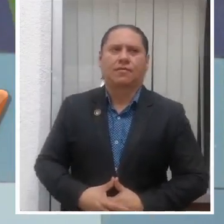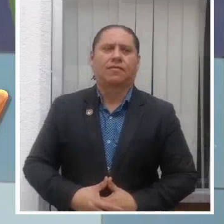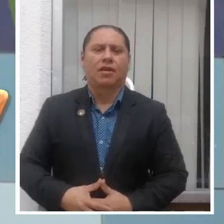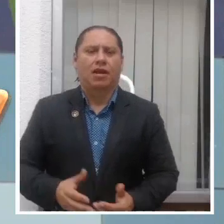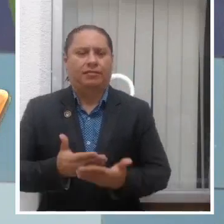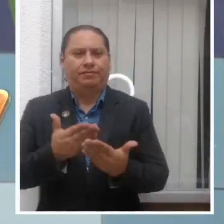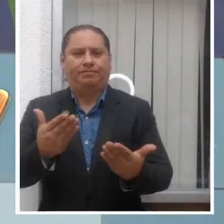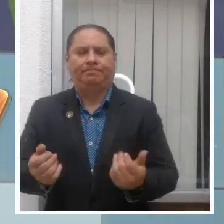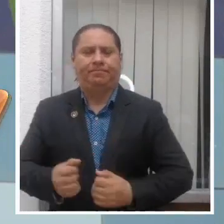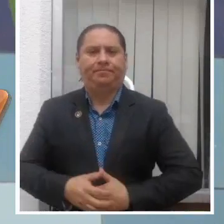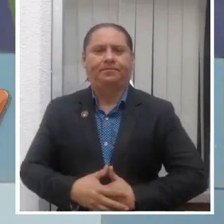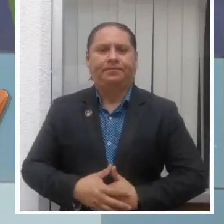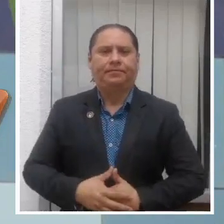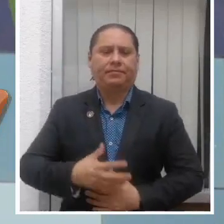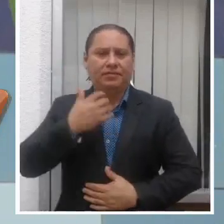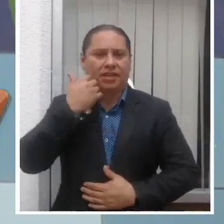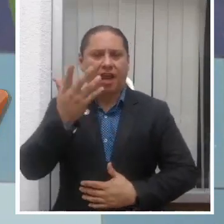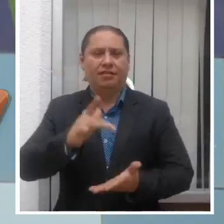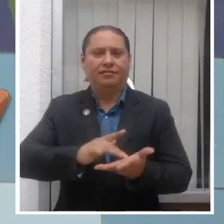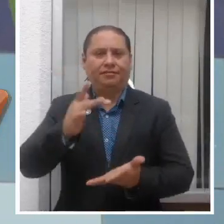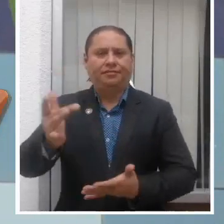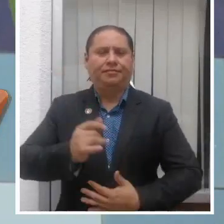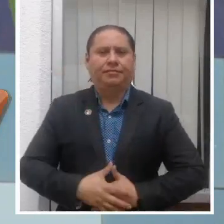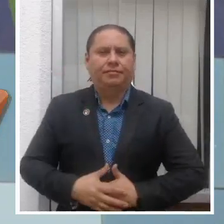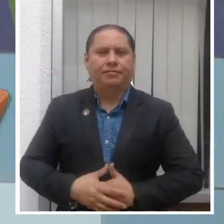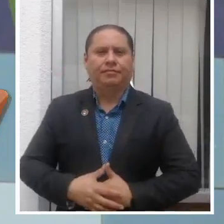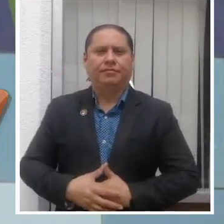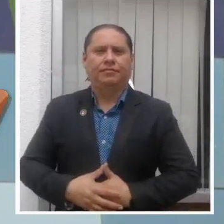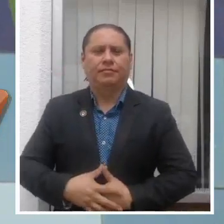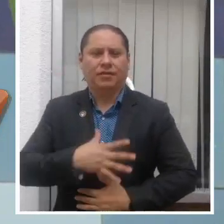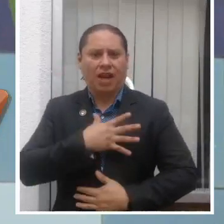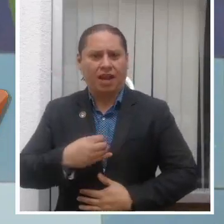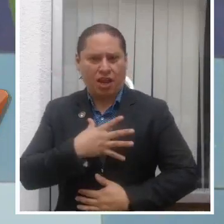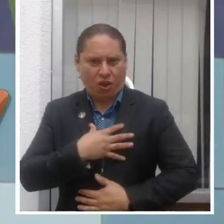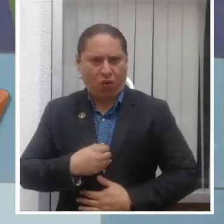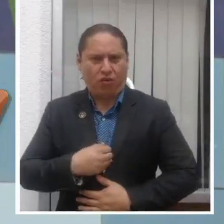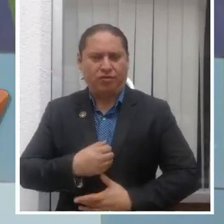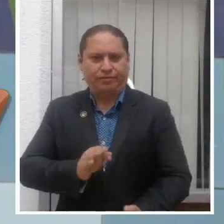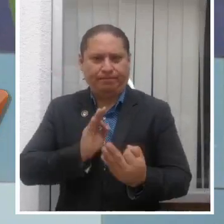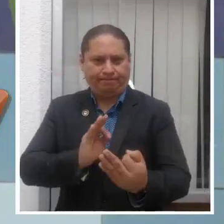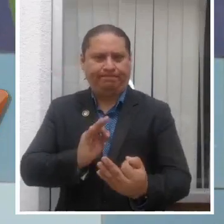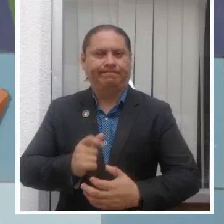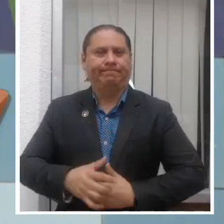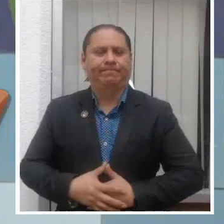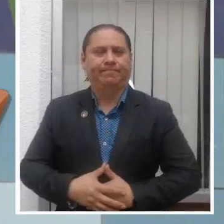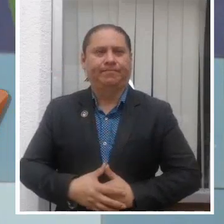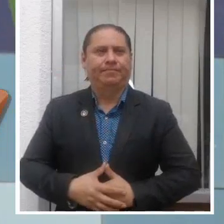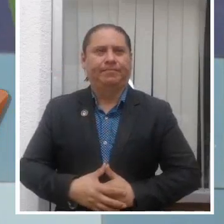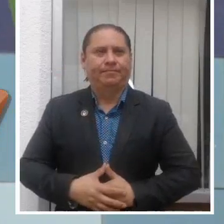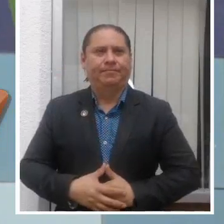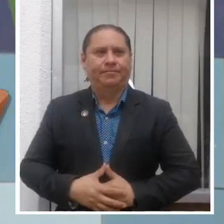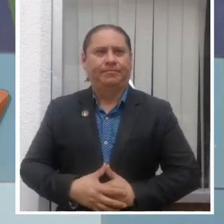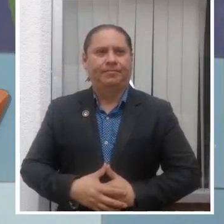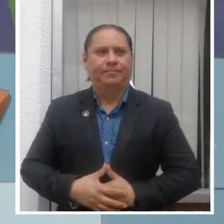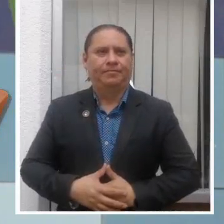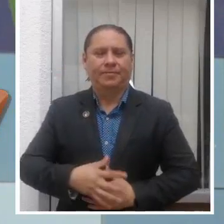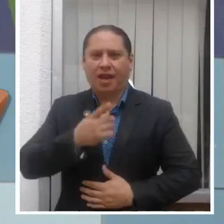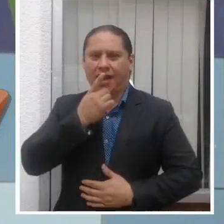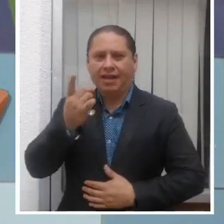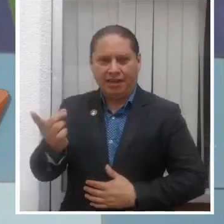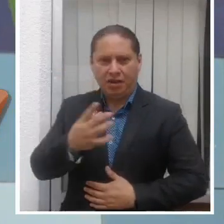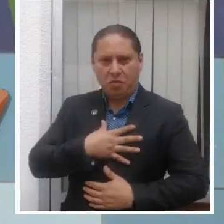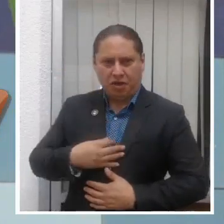Asimismo, también quiero agradecer a mis hijos aquí presentes, como yo les